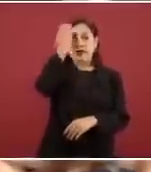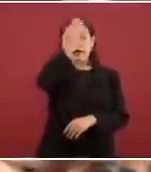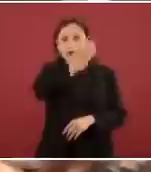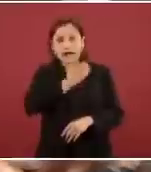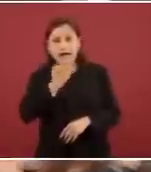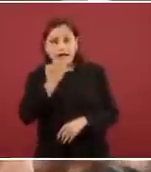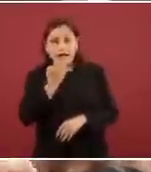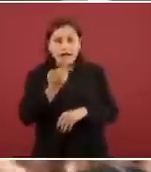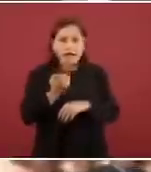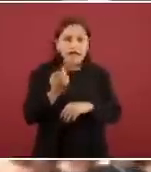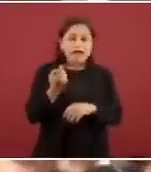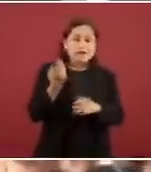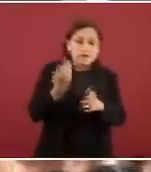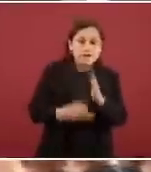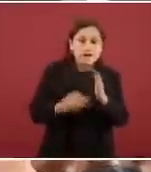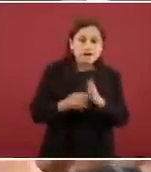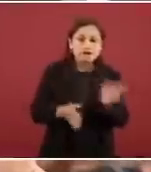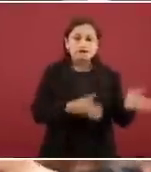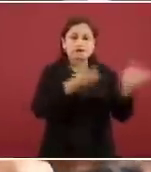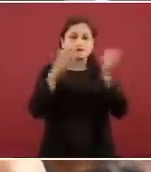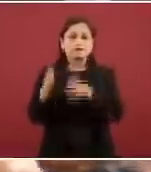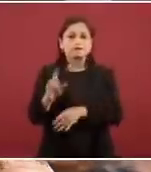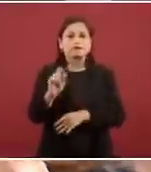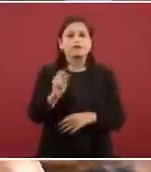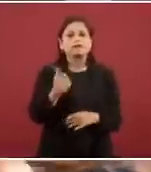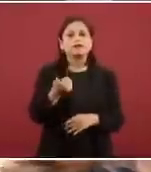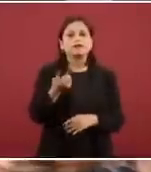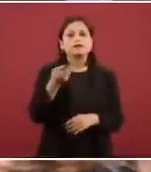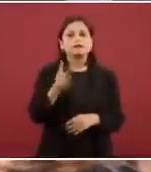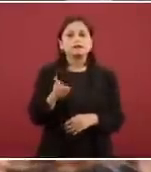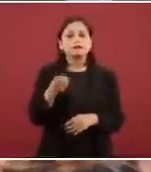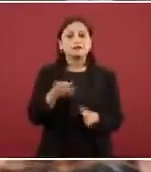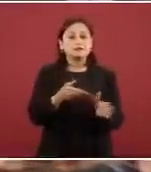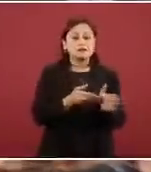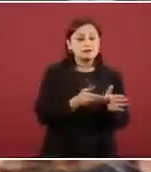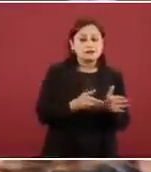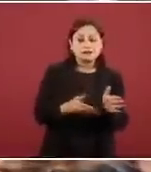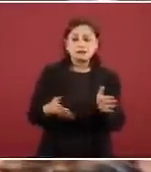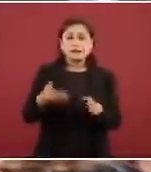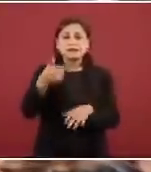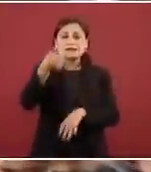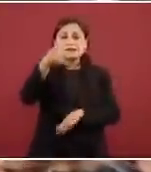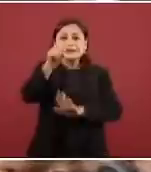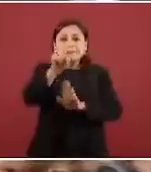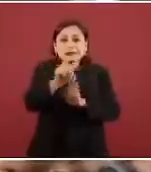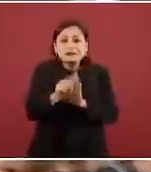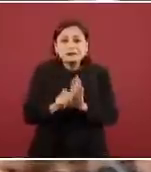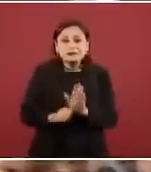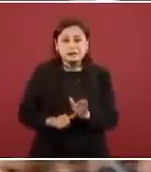se pasa al 26 de diciembre. Son 6 meses, ¿no?